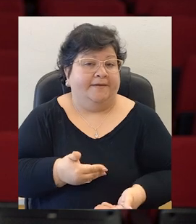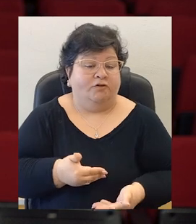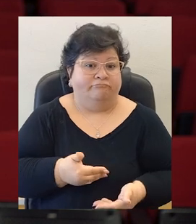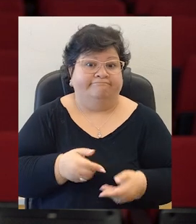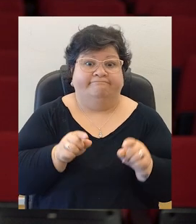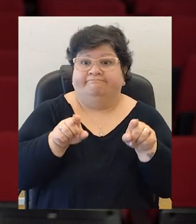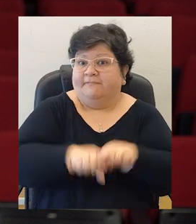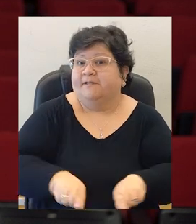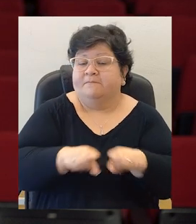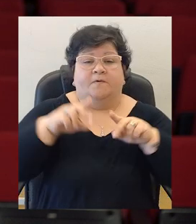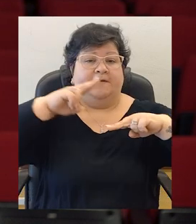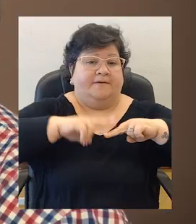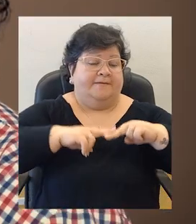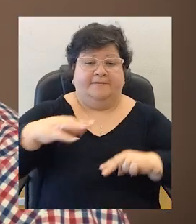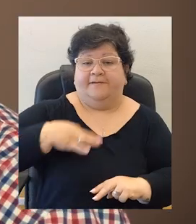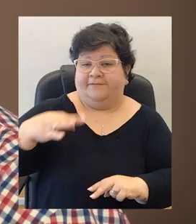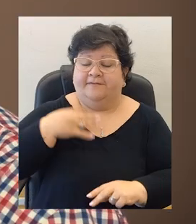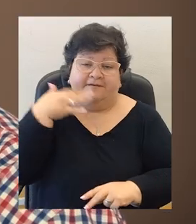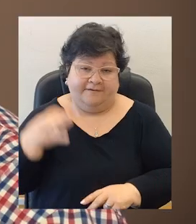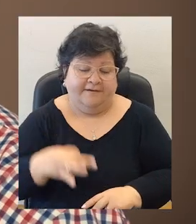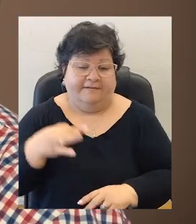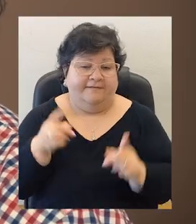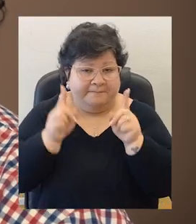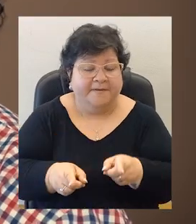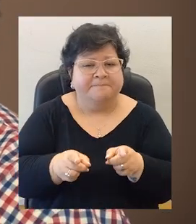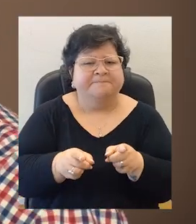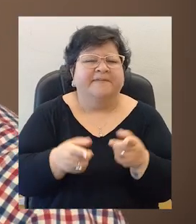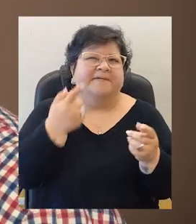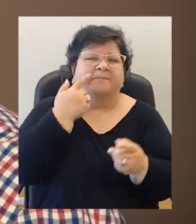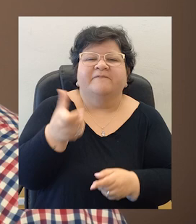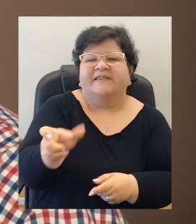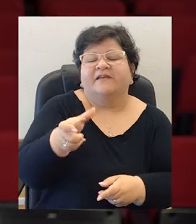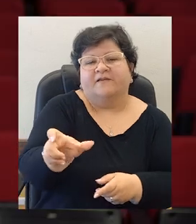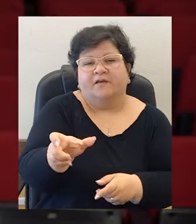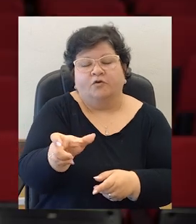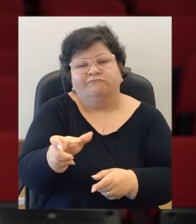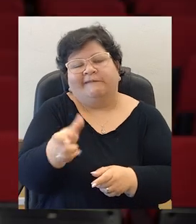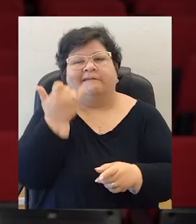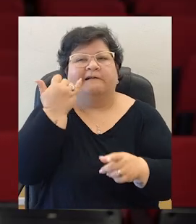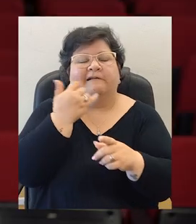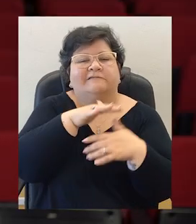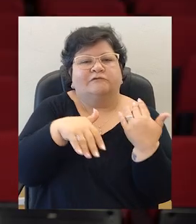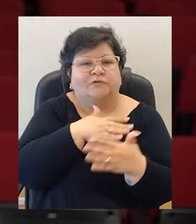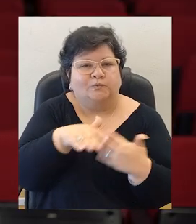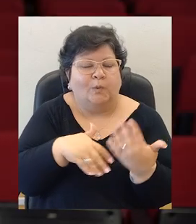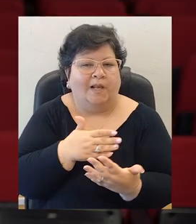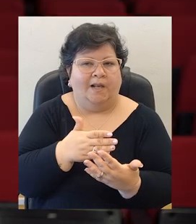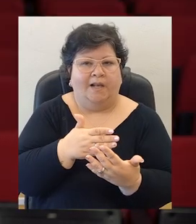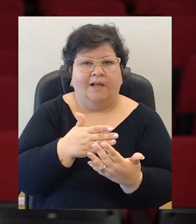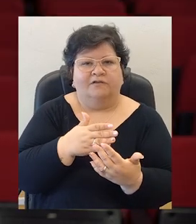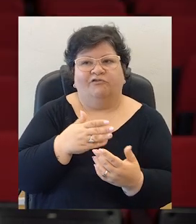en la red permanentemente a basta pensar en la viralización es de vídeos sexuales quien recibe las